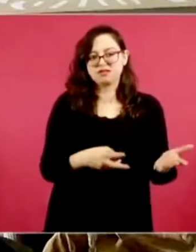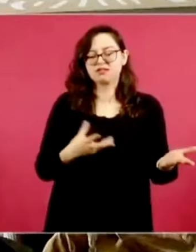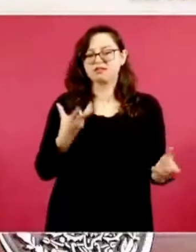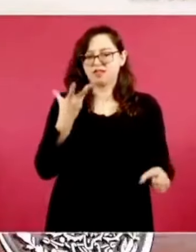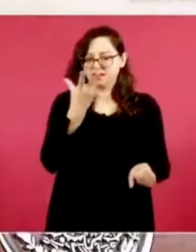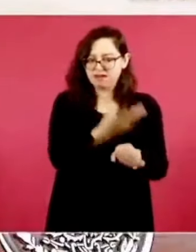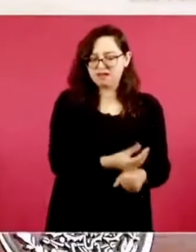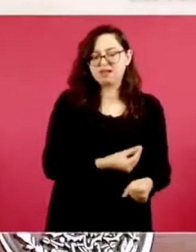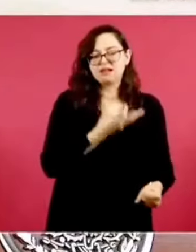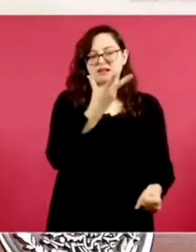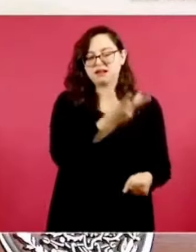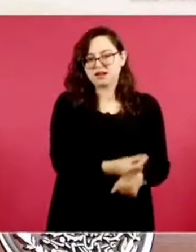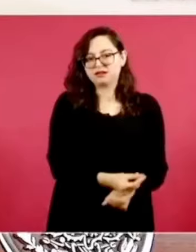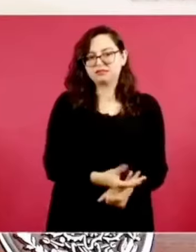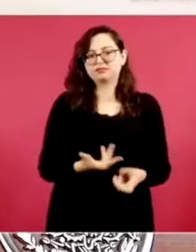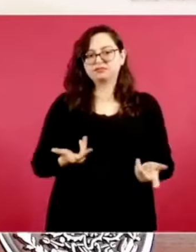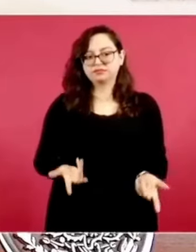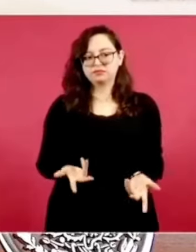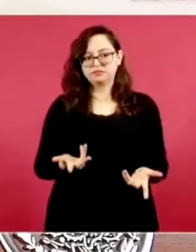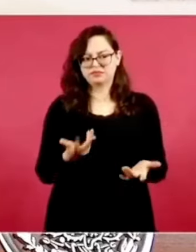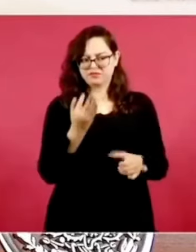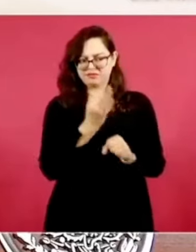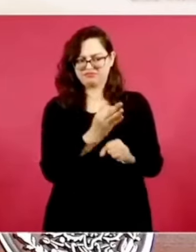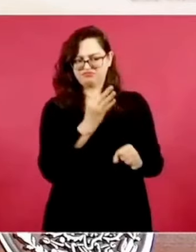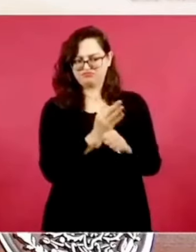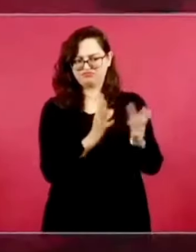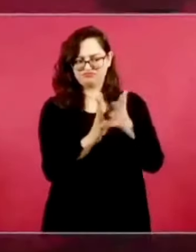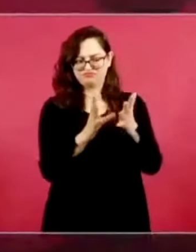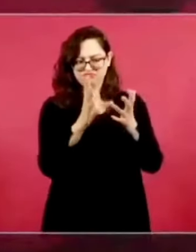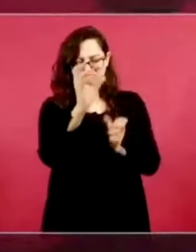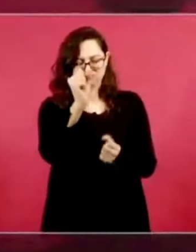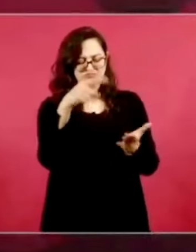¿Qué no tiene que ver con las libertades?